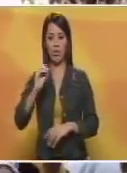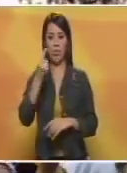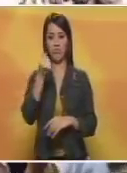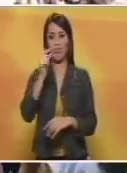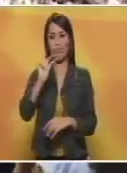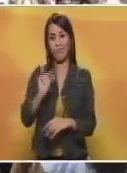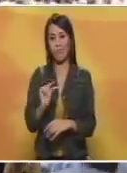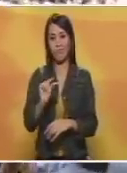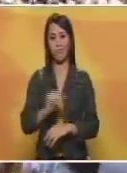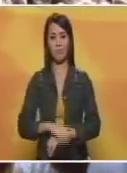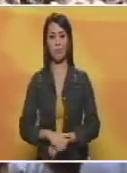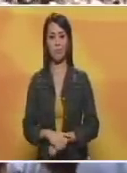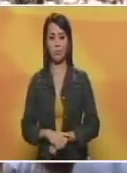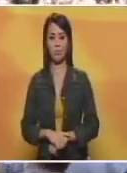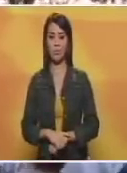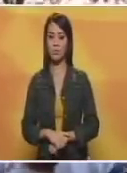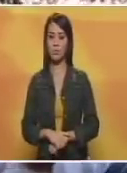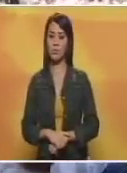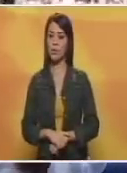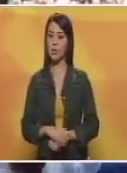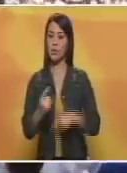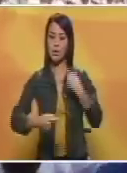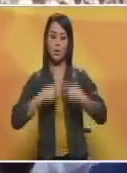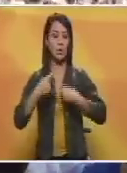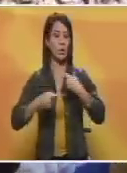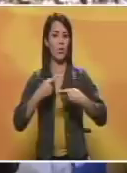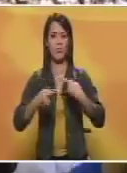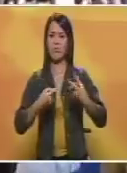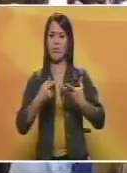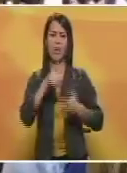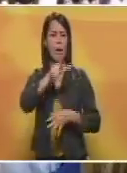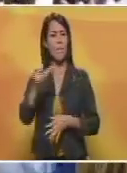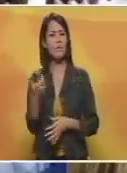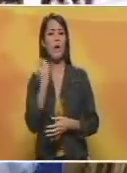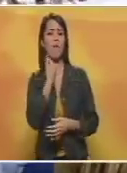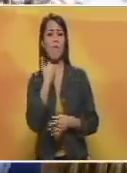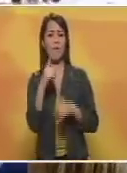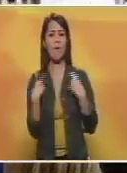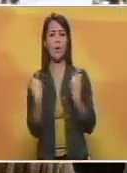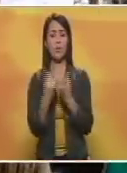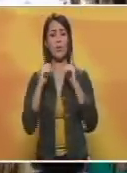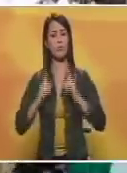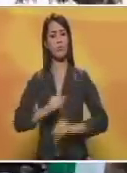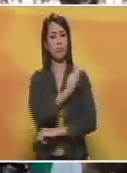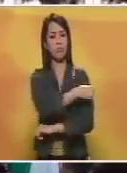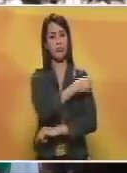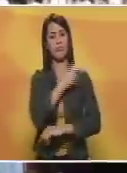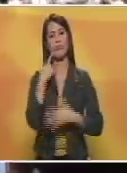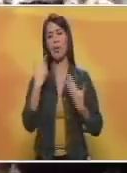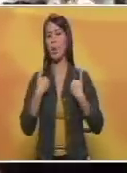mismo médico y que cada día se ven afectados por estas situaciones